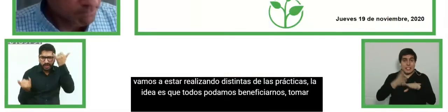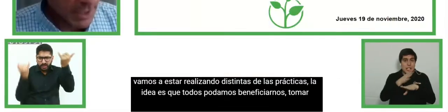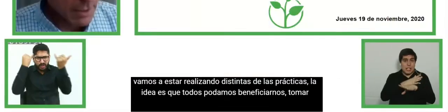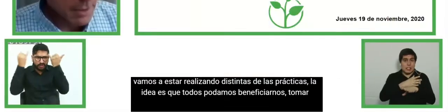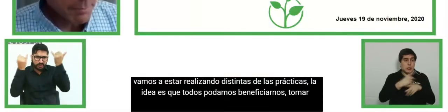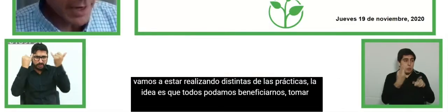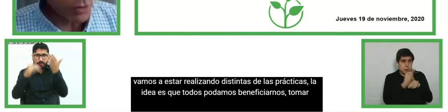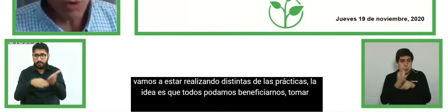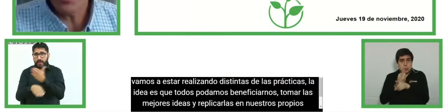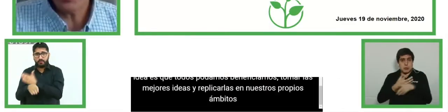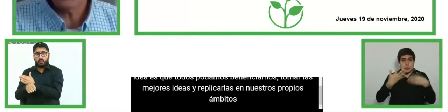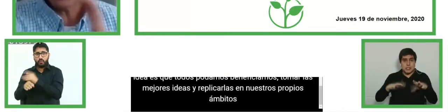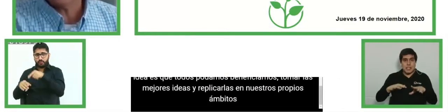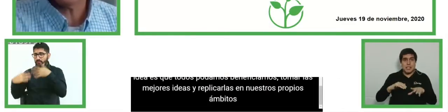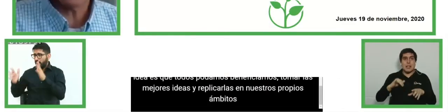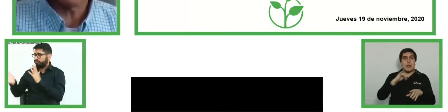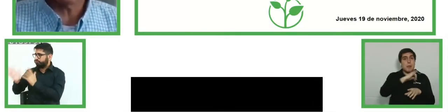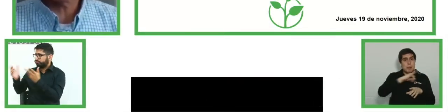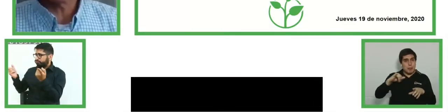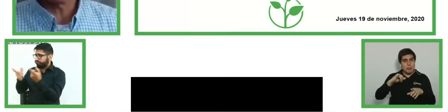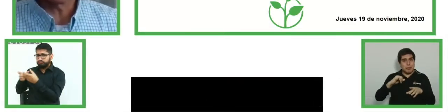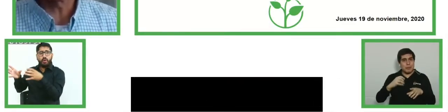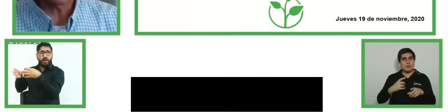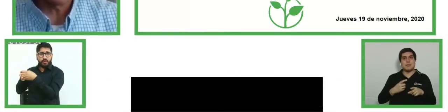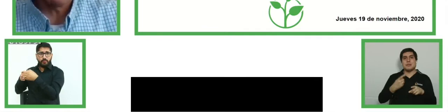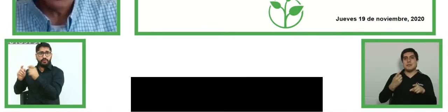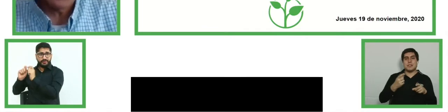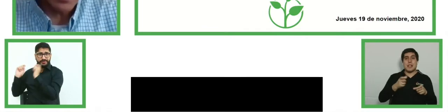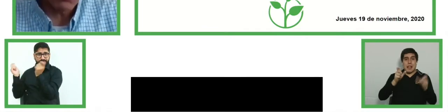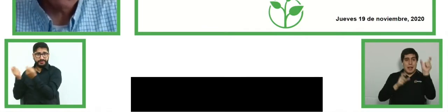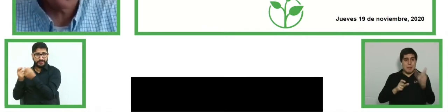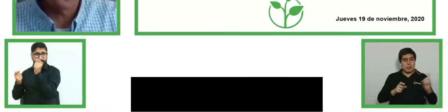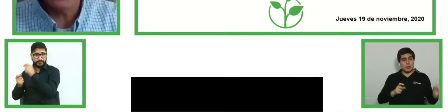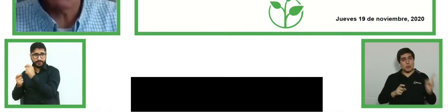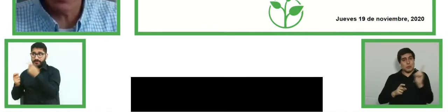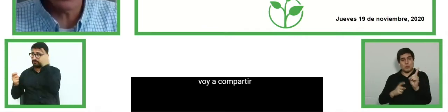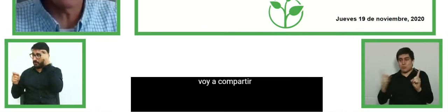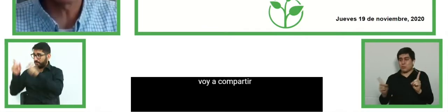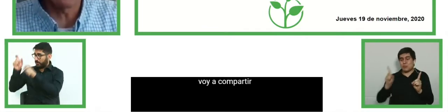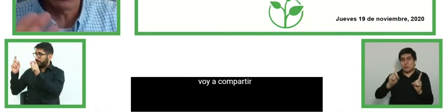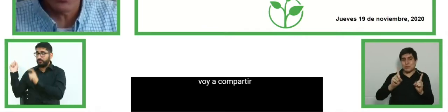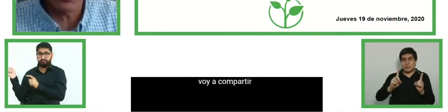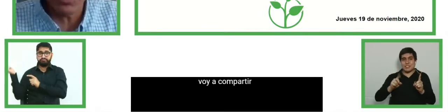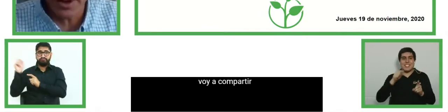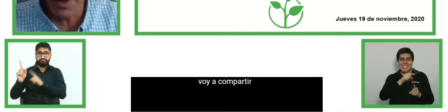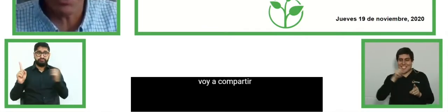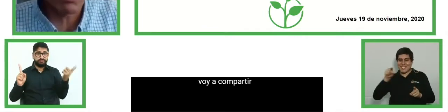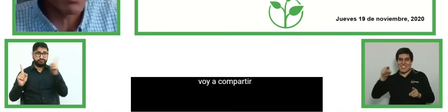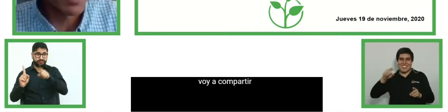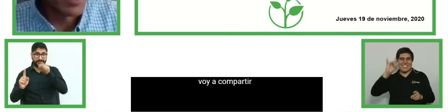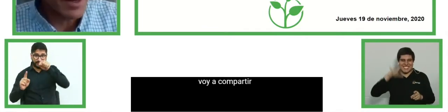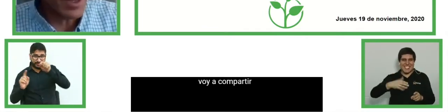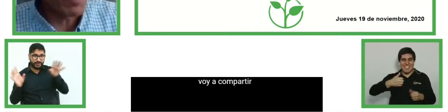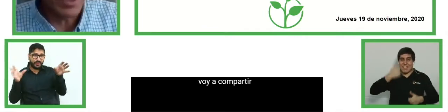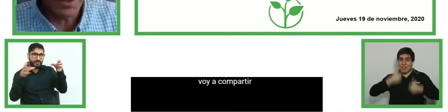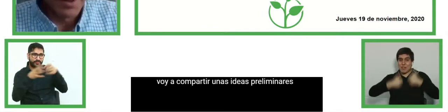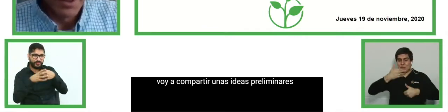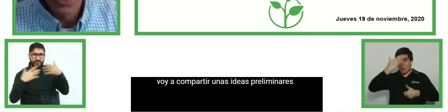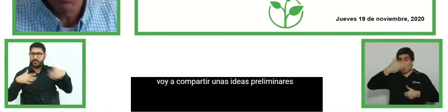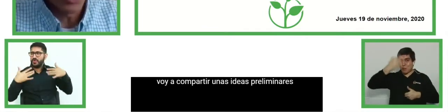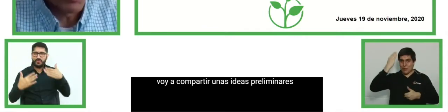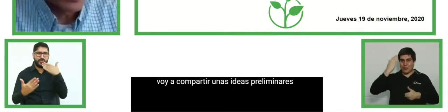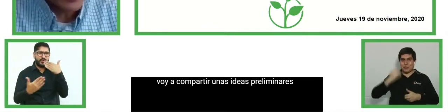preliminares para luego dar entrada a los participantes, a los expertos, a los auténticos expertos,